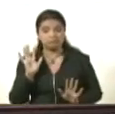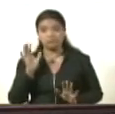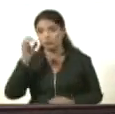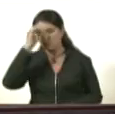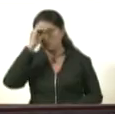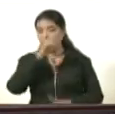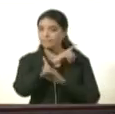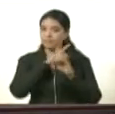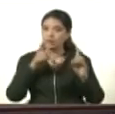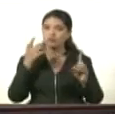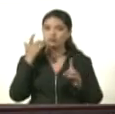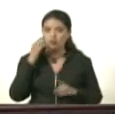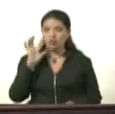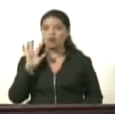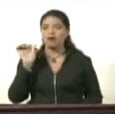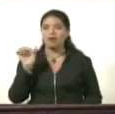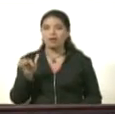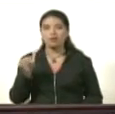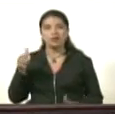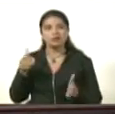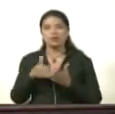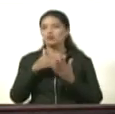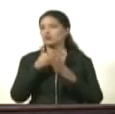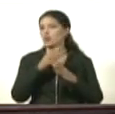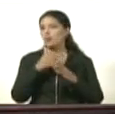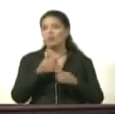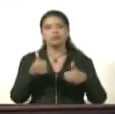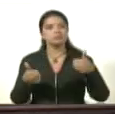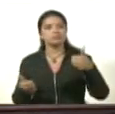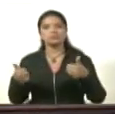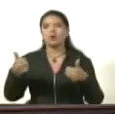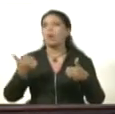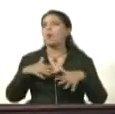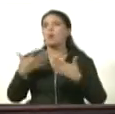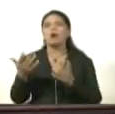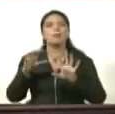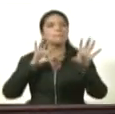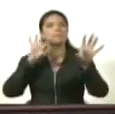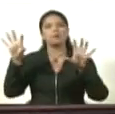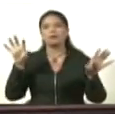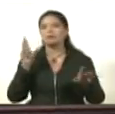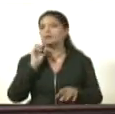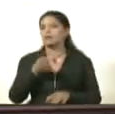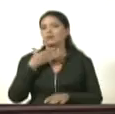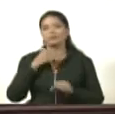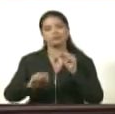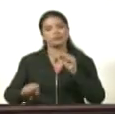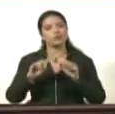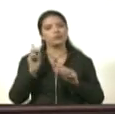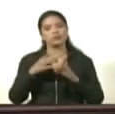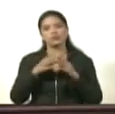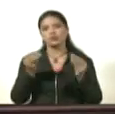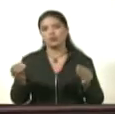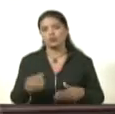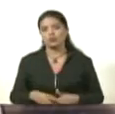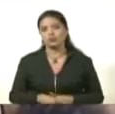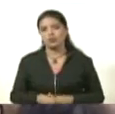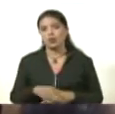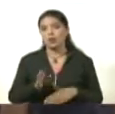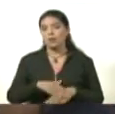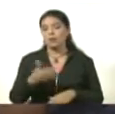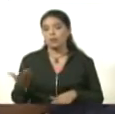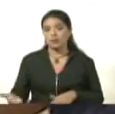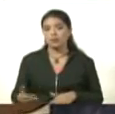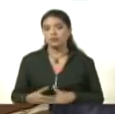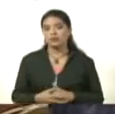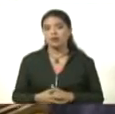estos ataques, no importa de dónde vengan, no importa en el país que sea, debemos condenarlos todos, porque